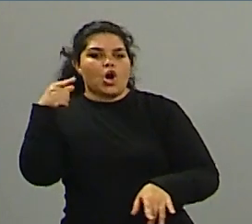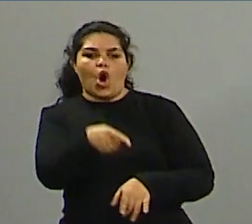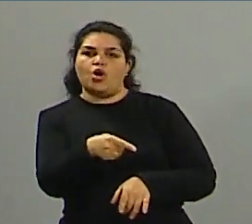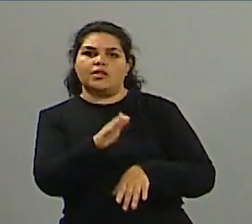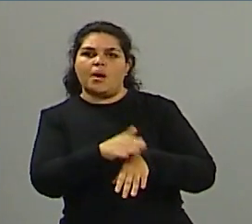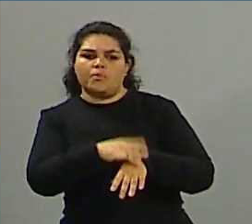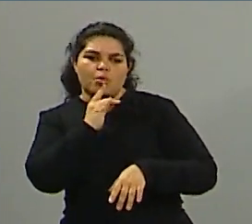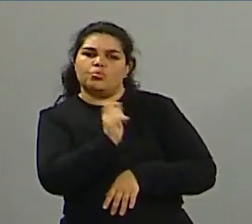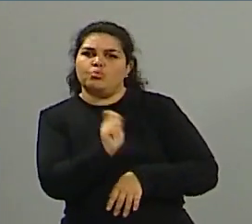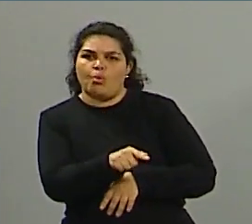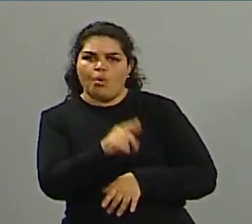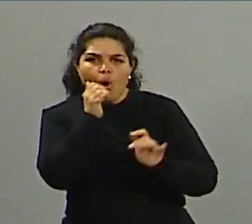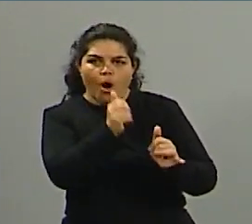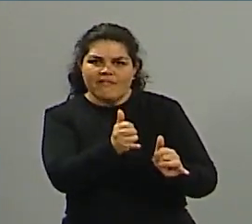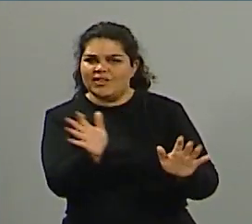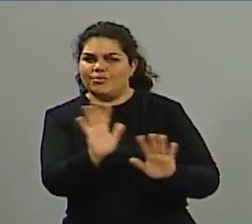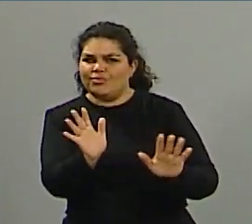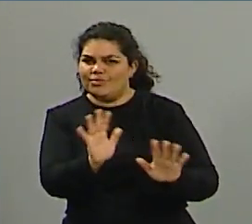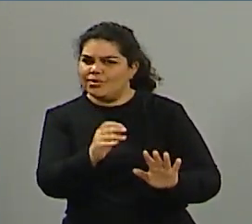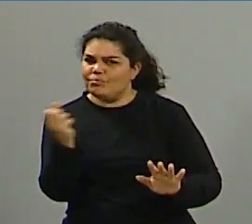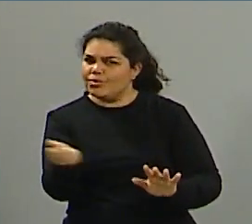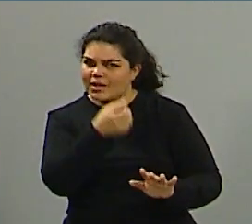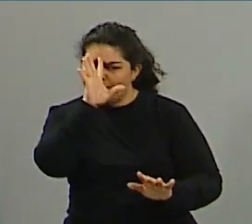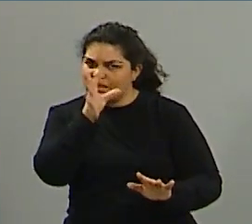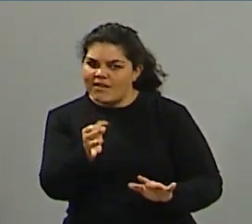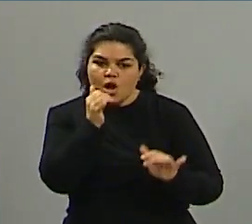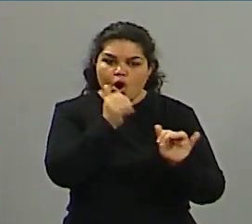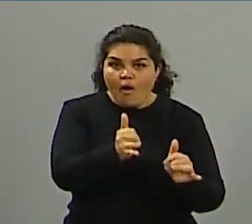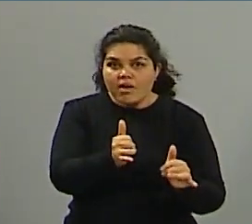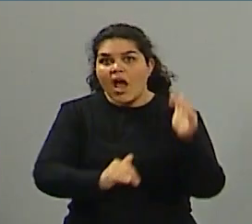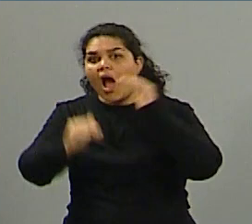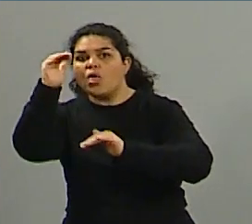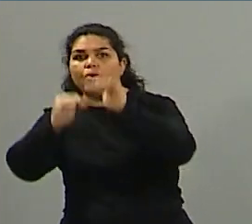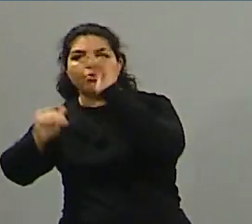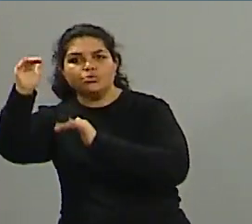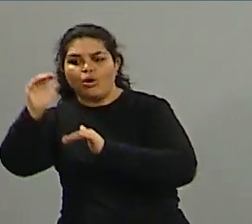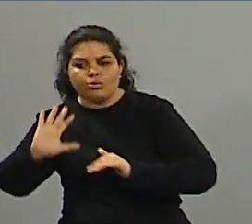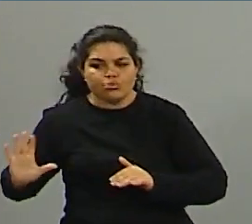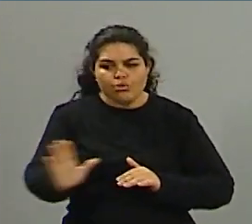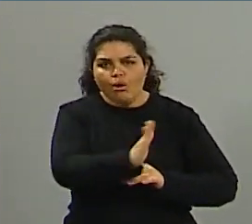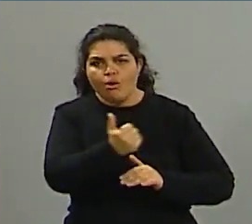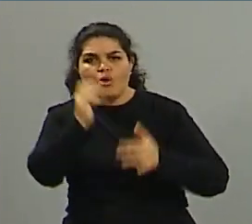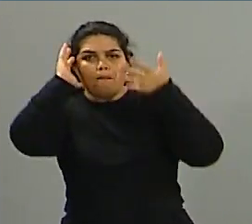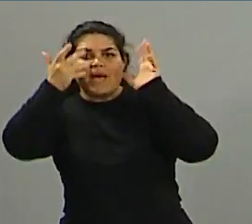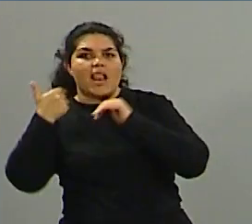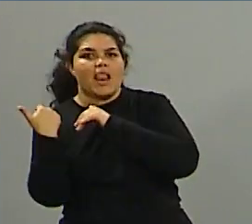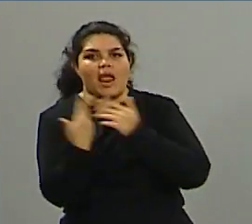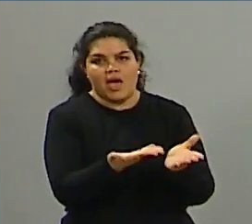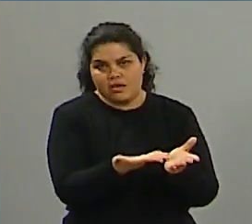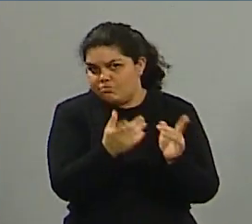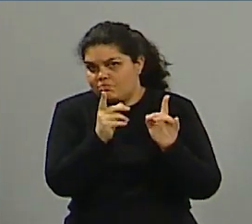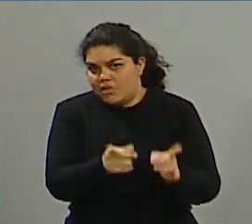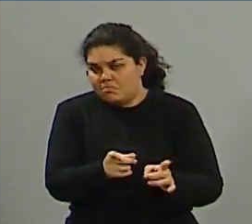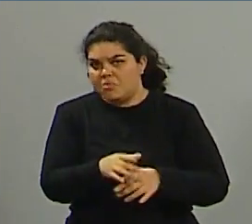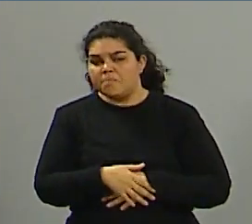estos jóvenes. Y en la última elección los noté como que ya querían ser parte, como que Claro. escuchaban muchísimo